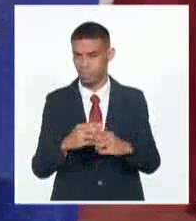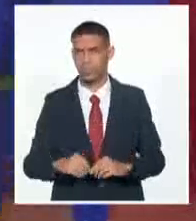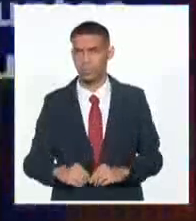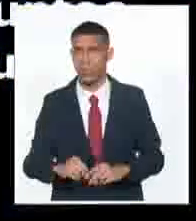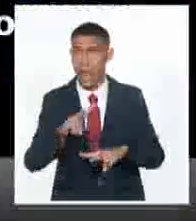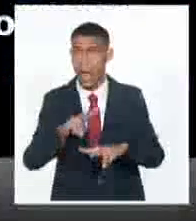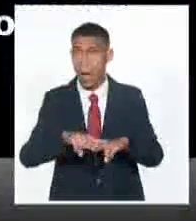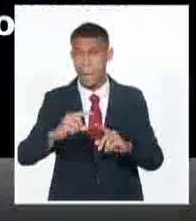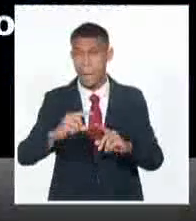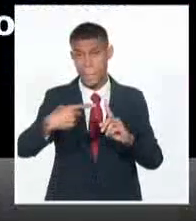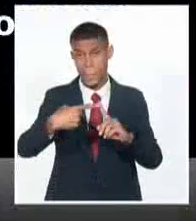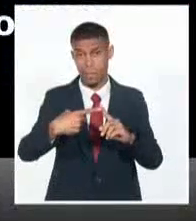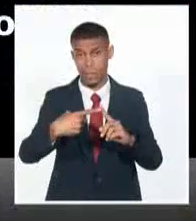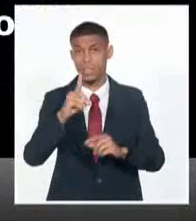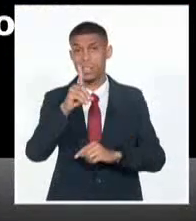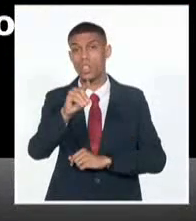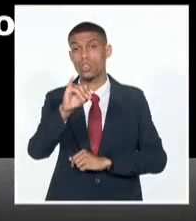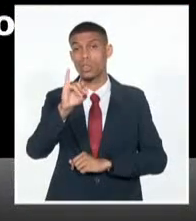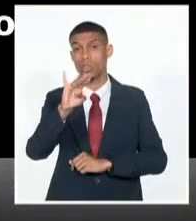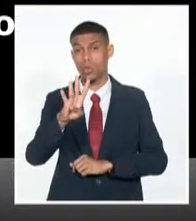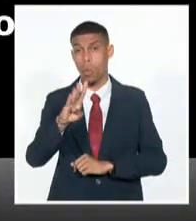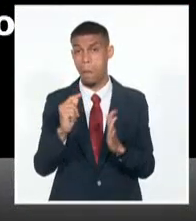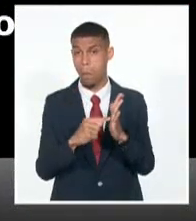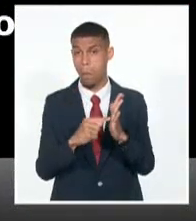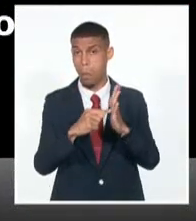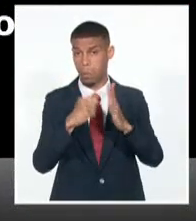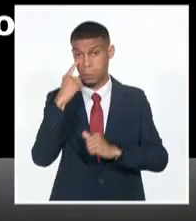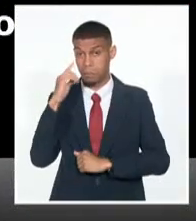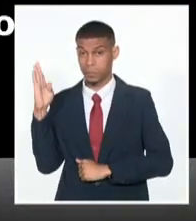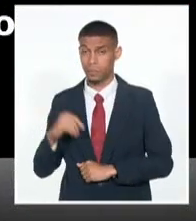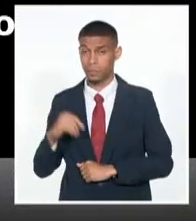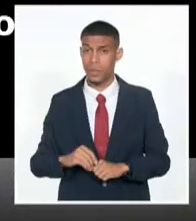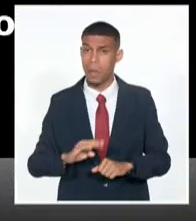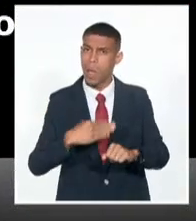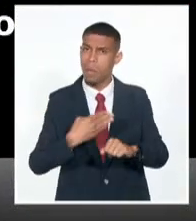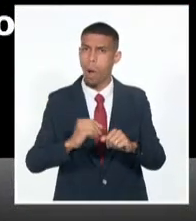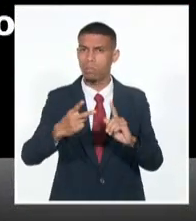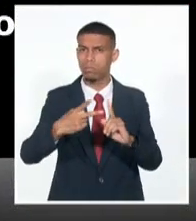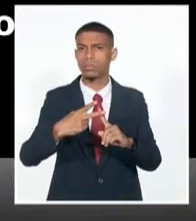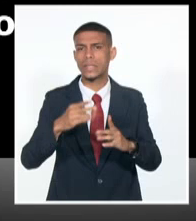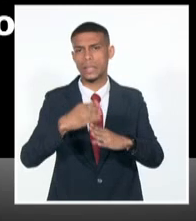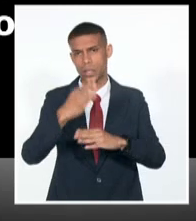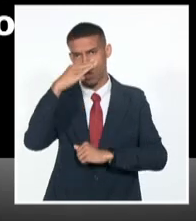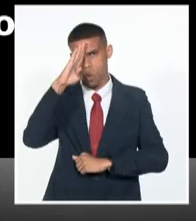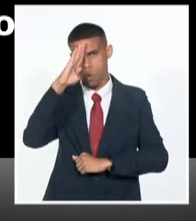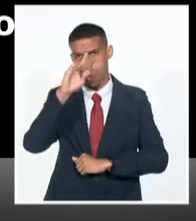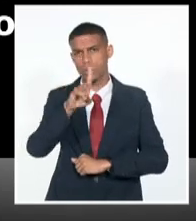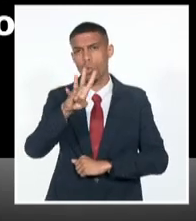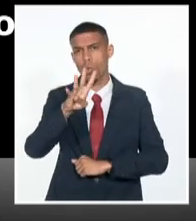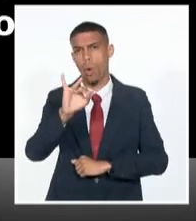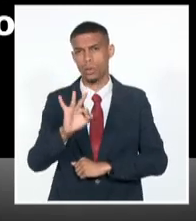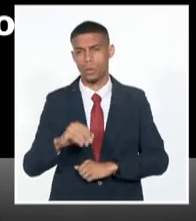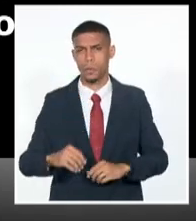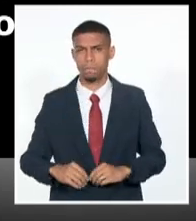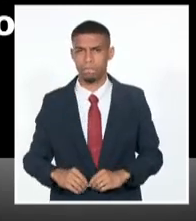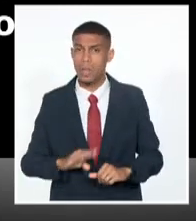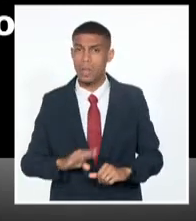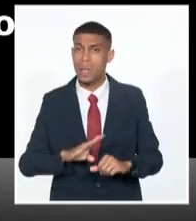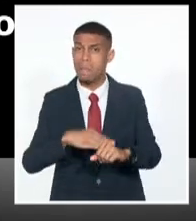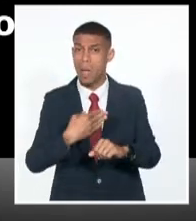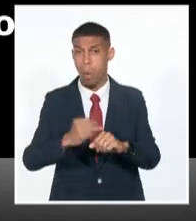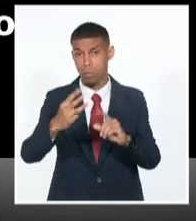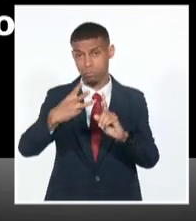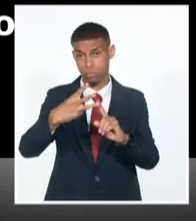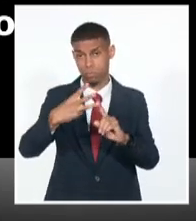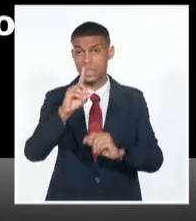lugar con 164 puntos, seguido de su rival eterno, Santiago de Cuba, con 148, y sorpresivamente Cienfuegos